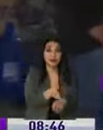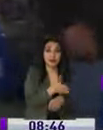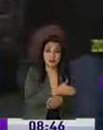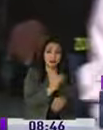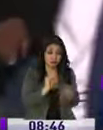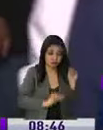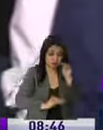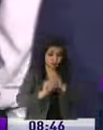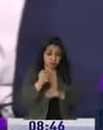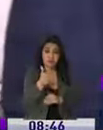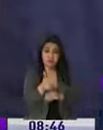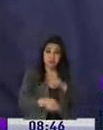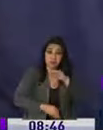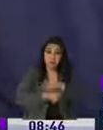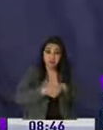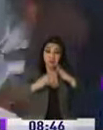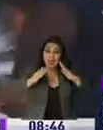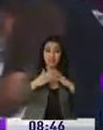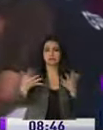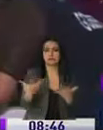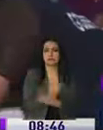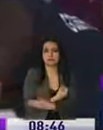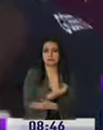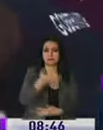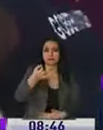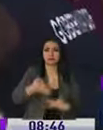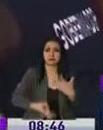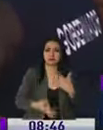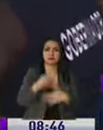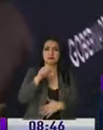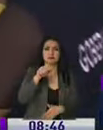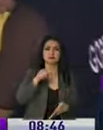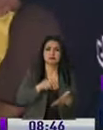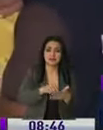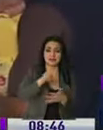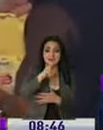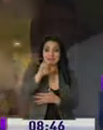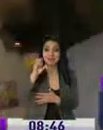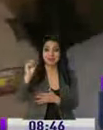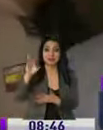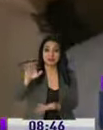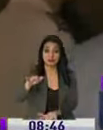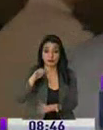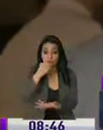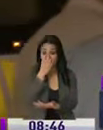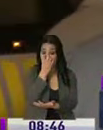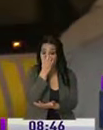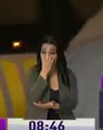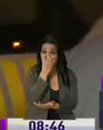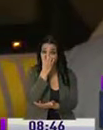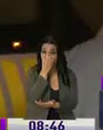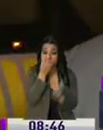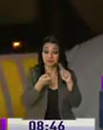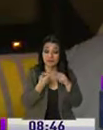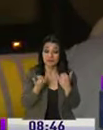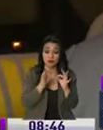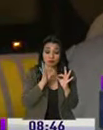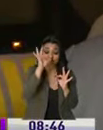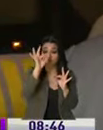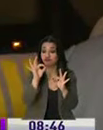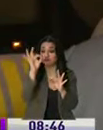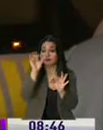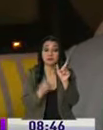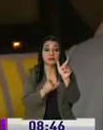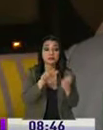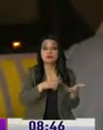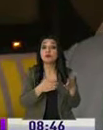preparado artesanalmente. En total decomisaron más de 1.700 litros. Que hasta el momento no teníamos en estadística ningún caso